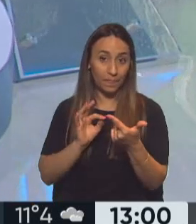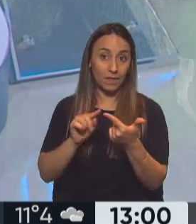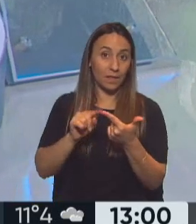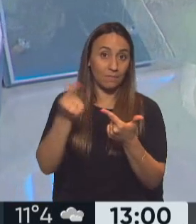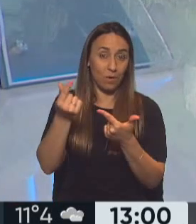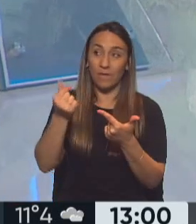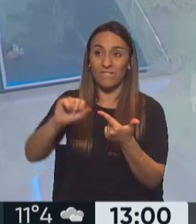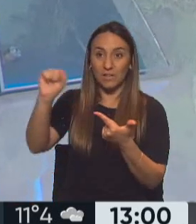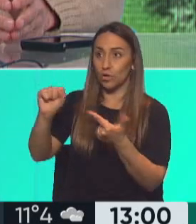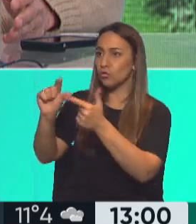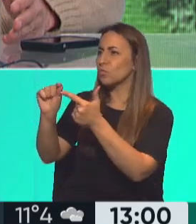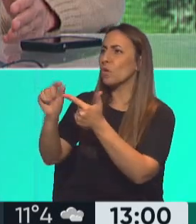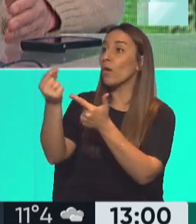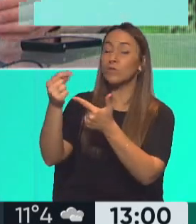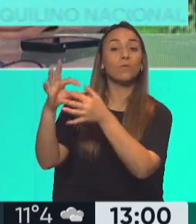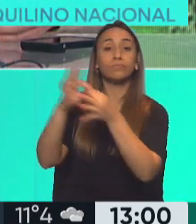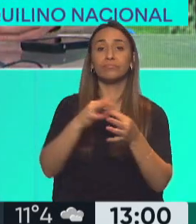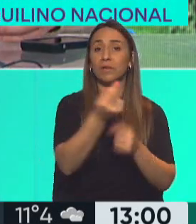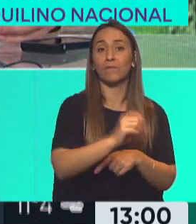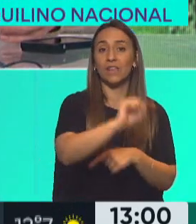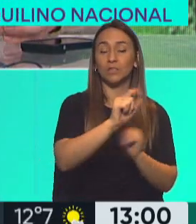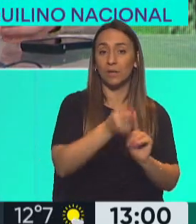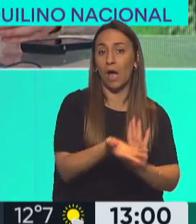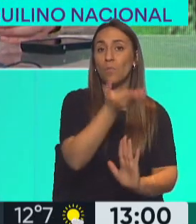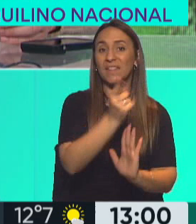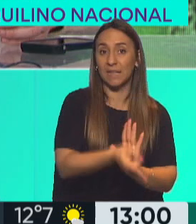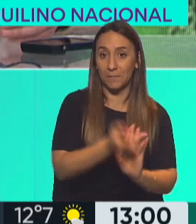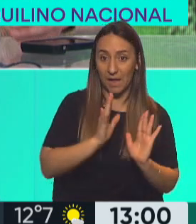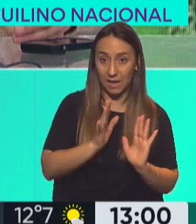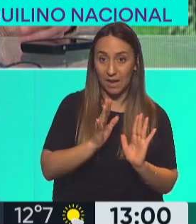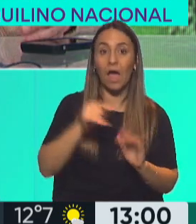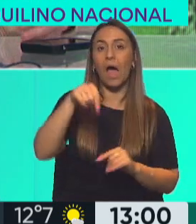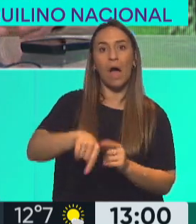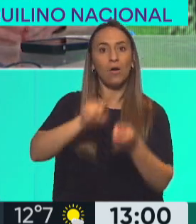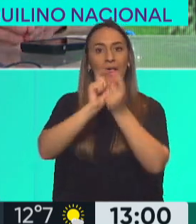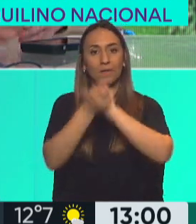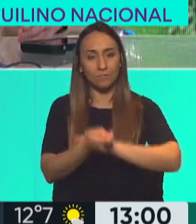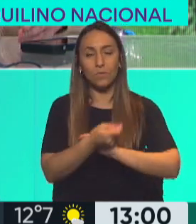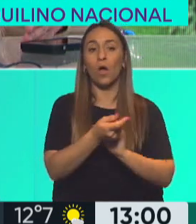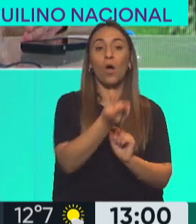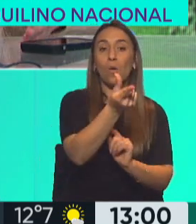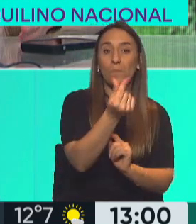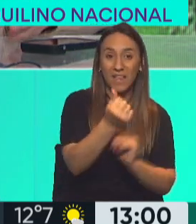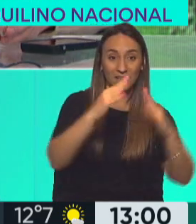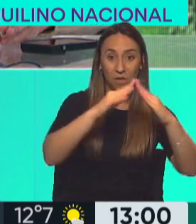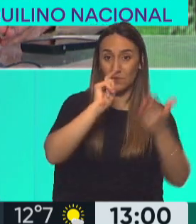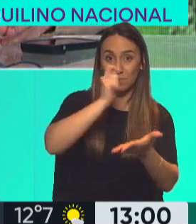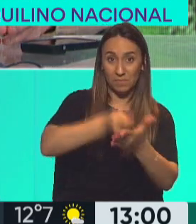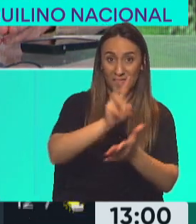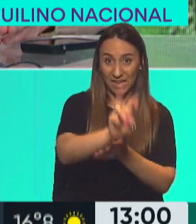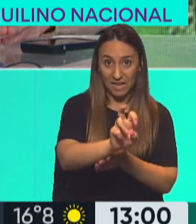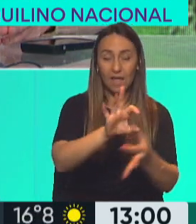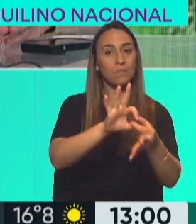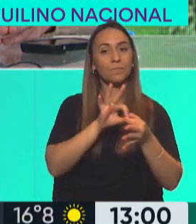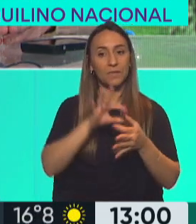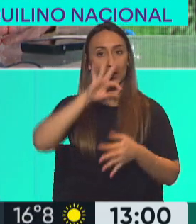Exacto. Quedó prácticamente atado al mínimo de la inflación y al salario promedio, ¿bien? Lo que es el índice hogar. En ese